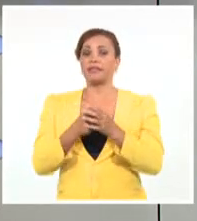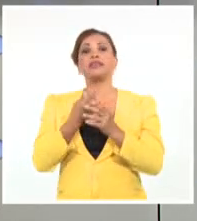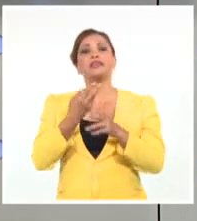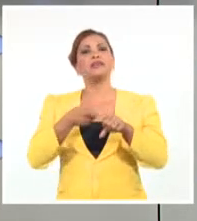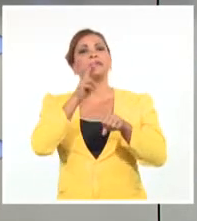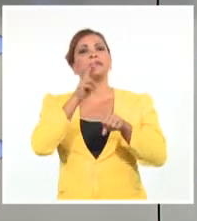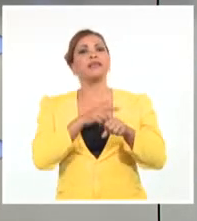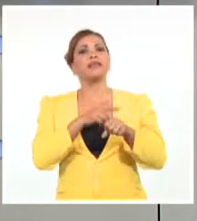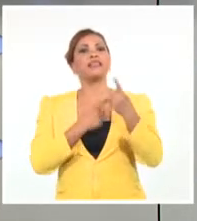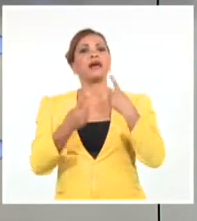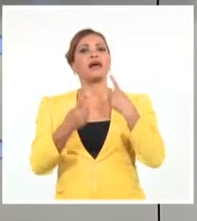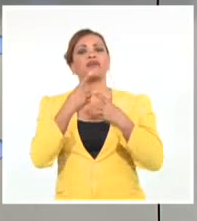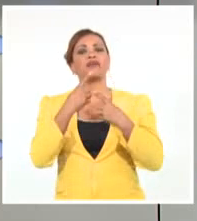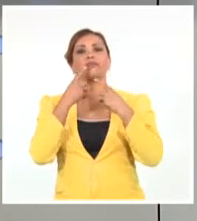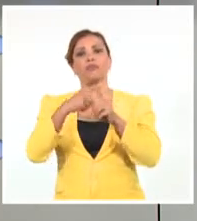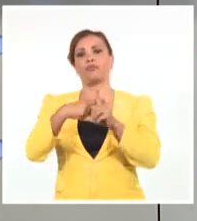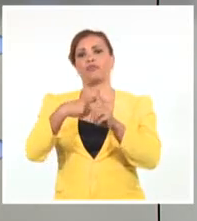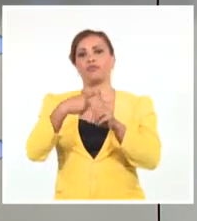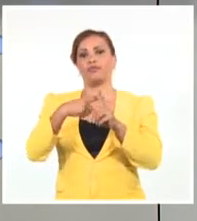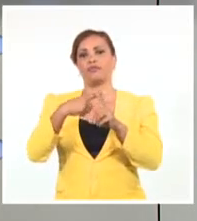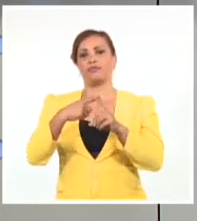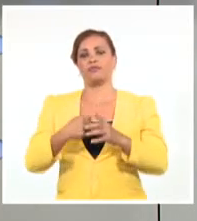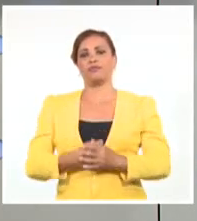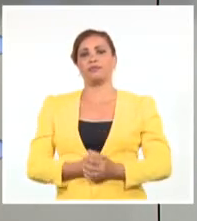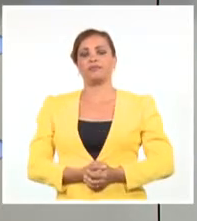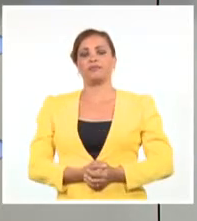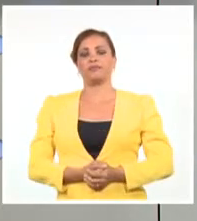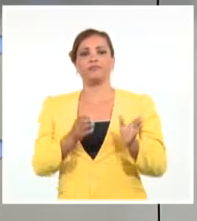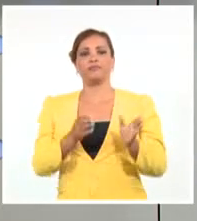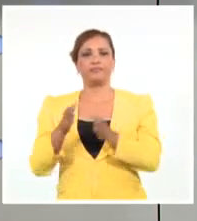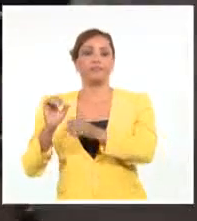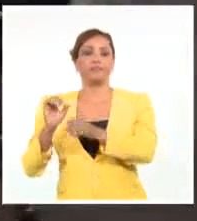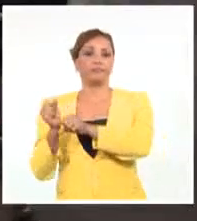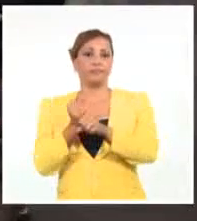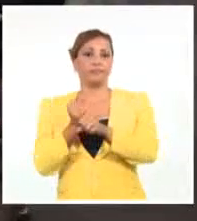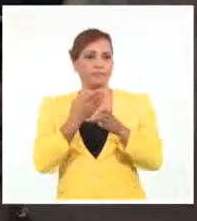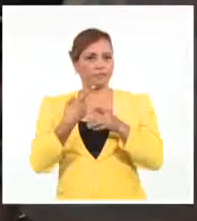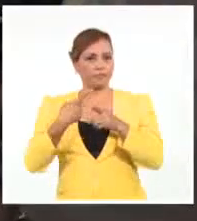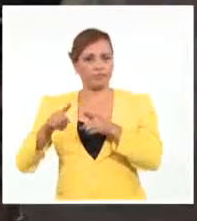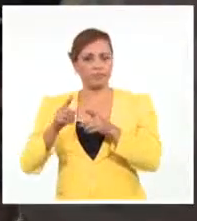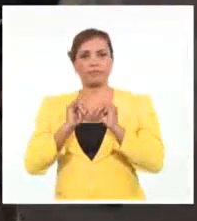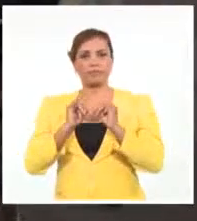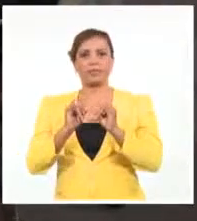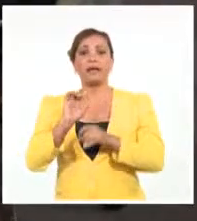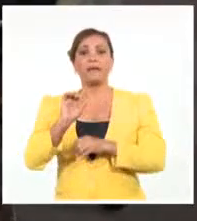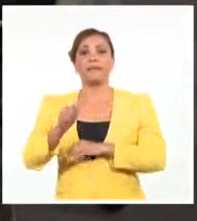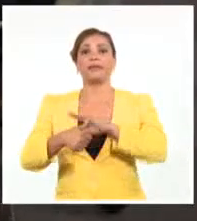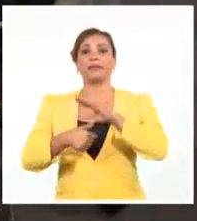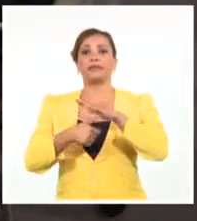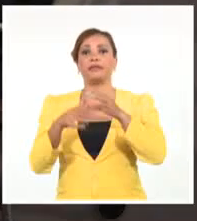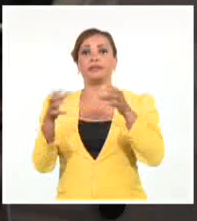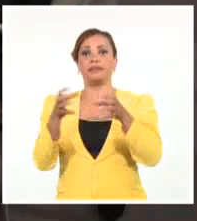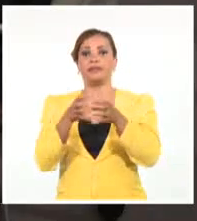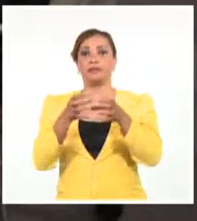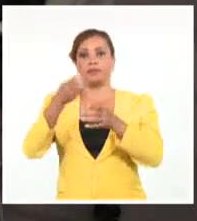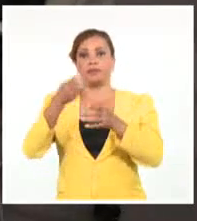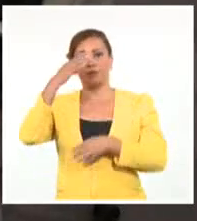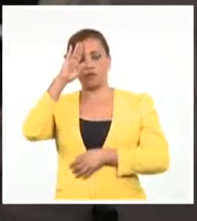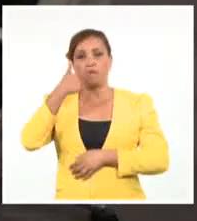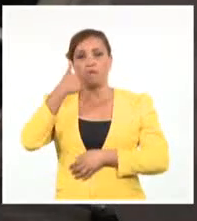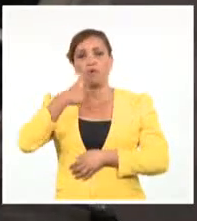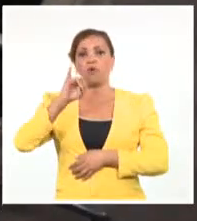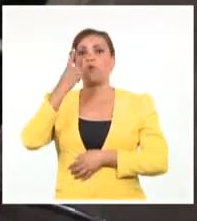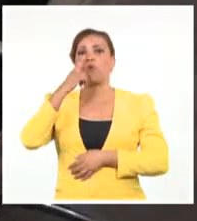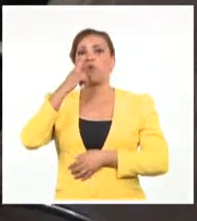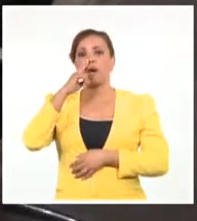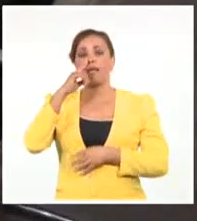un elemento muy positivo. Y a propósito del béisbol, el presidente de la Federación Cubana, Juan Reinaldo Pérez Pardo,